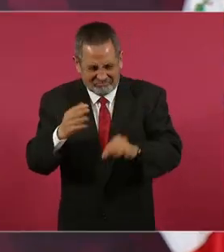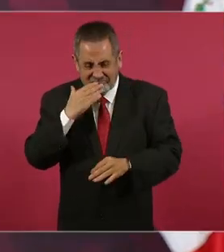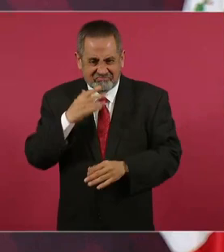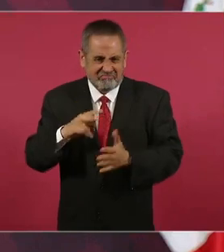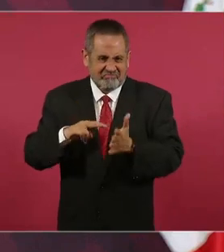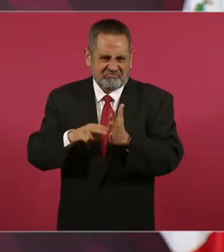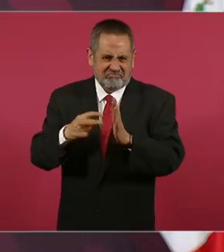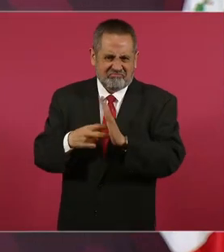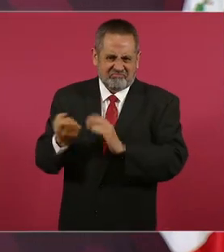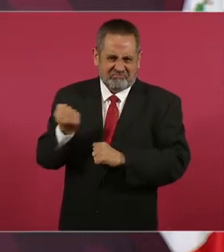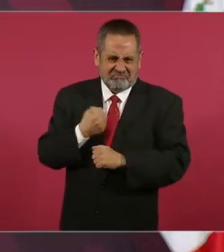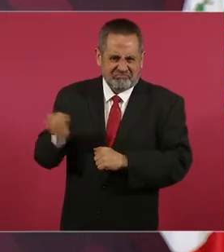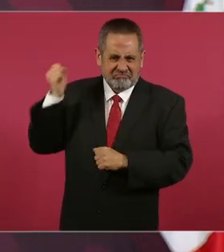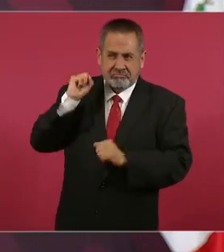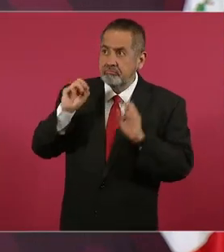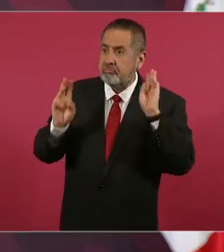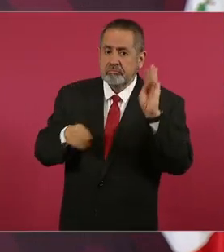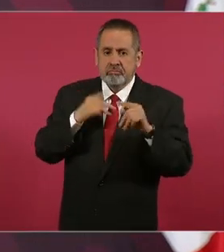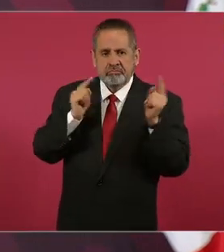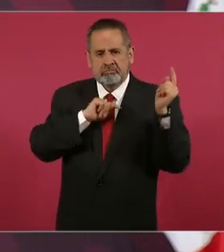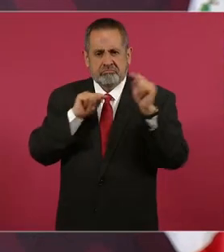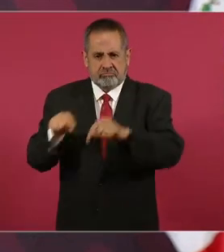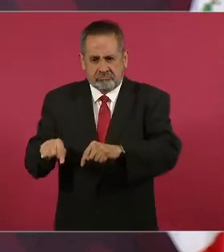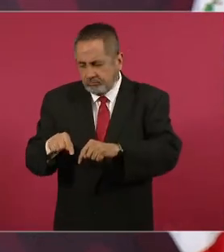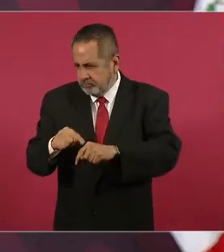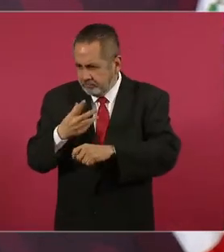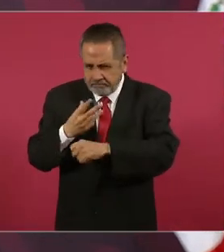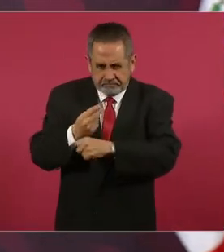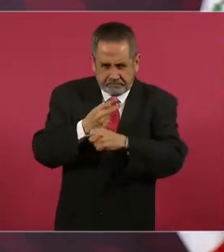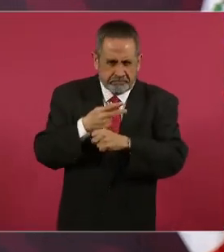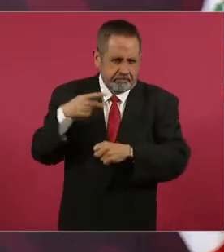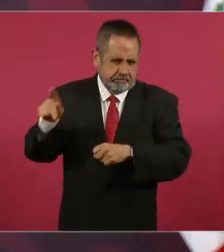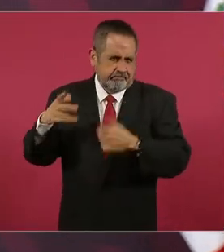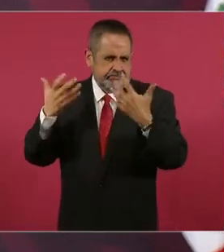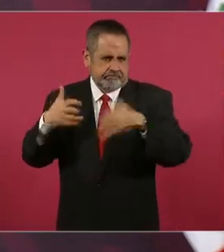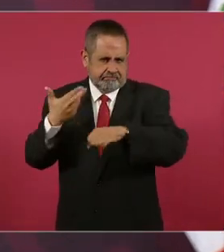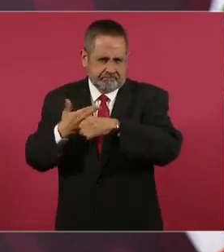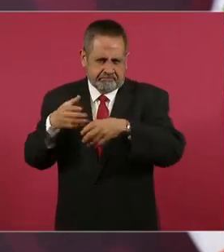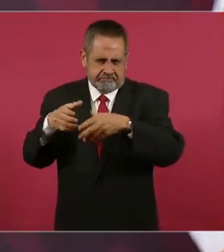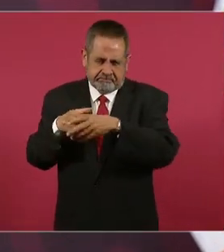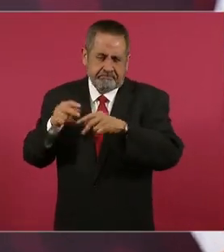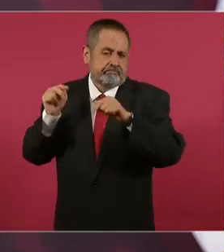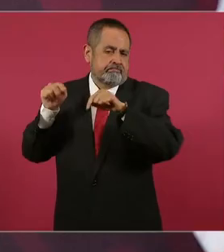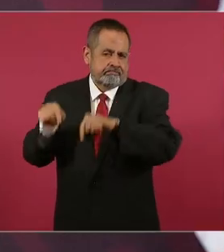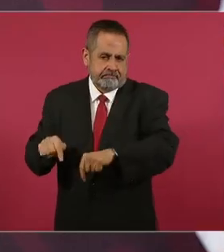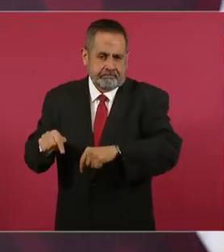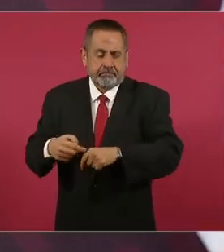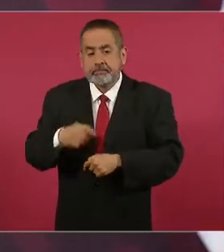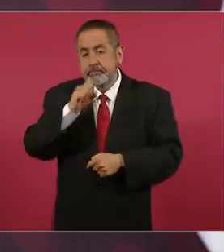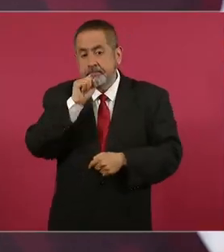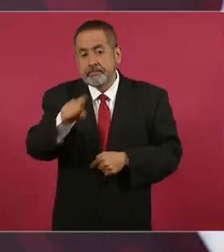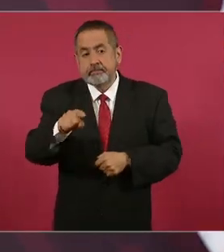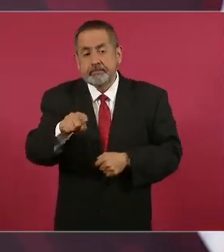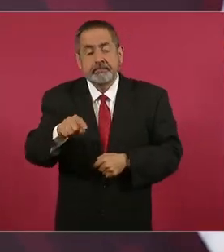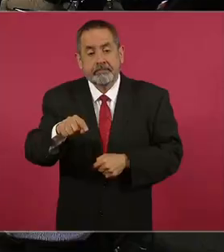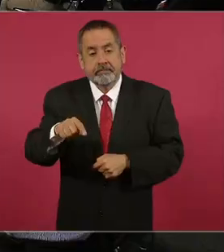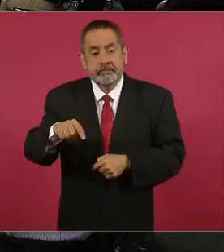técnicos del mundo, de su empresa, y también